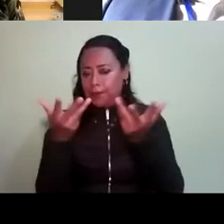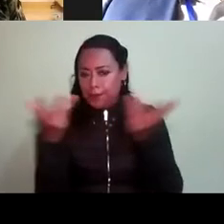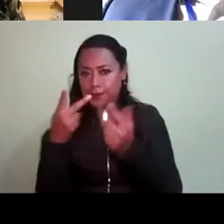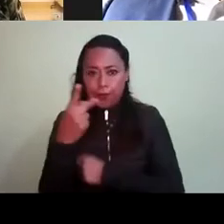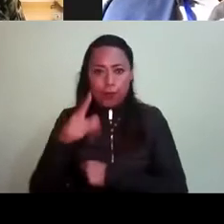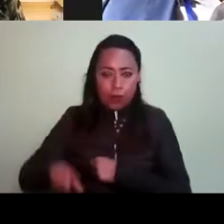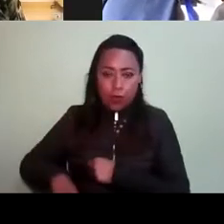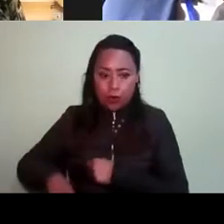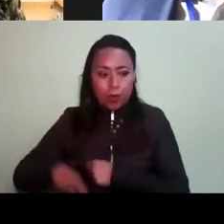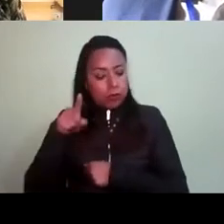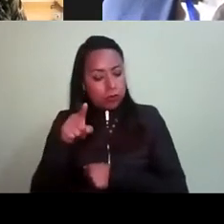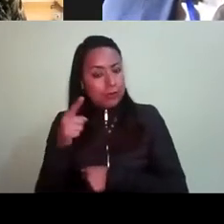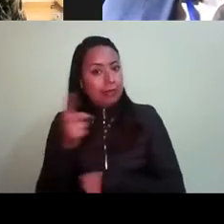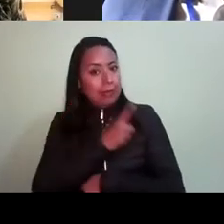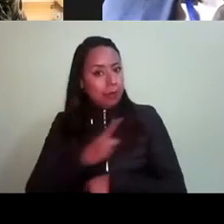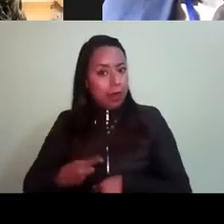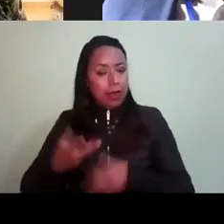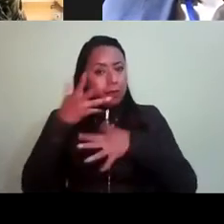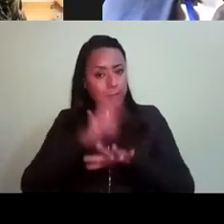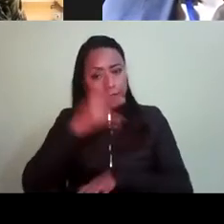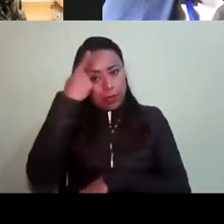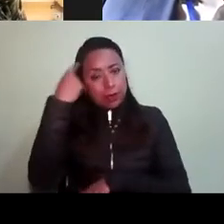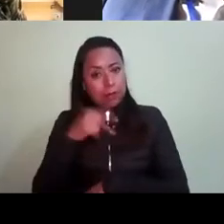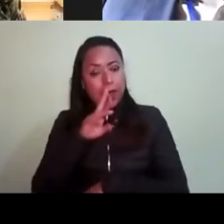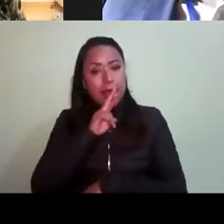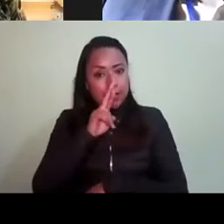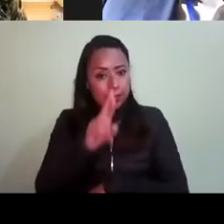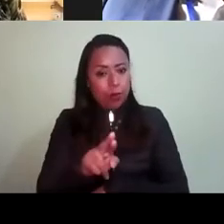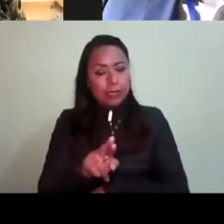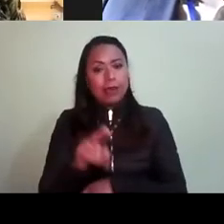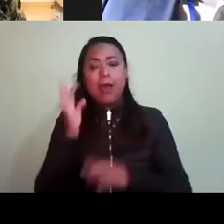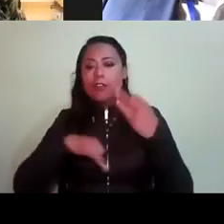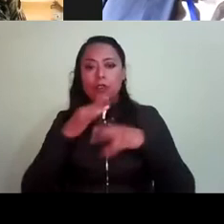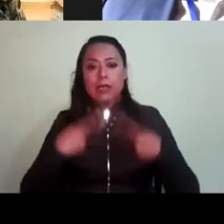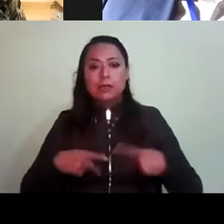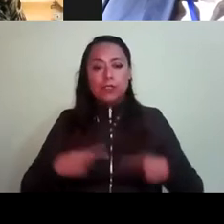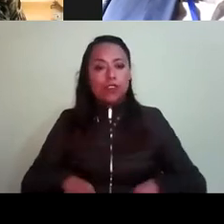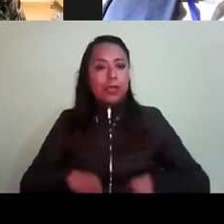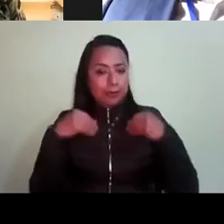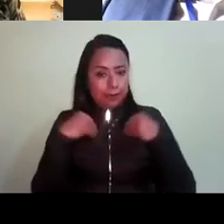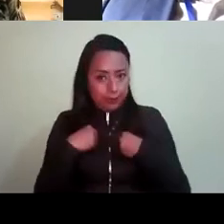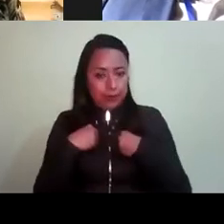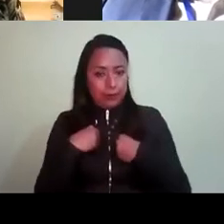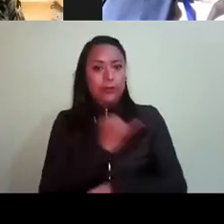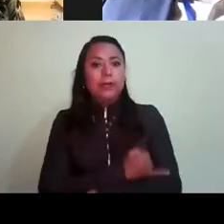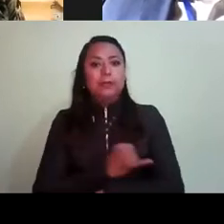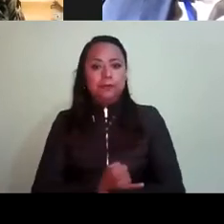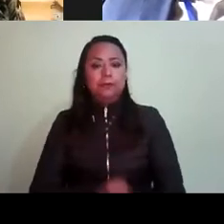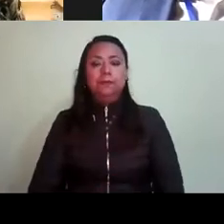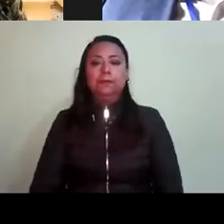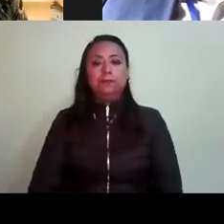que implementar para darle resultados a los habitantes de Iztapalapa. Primero, resaltar